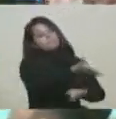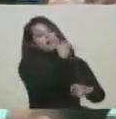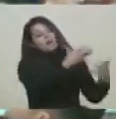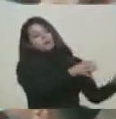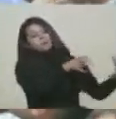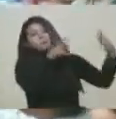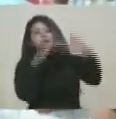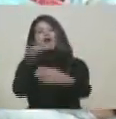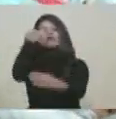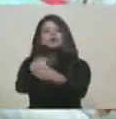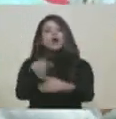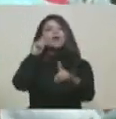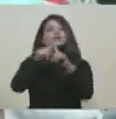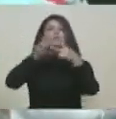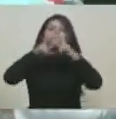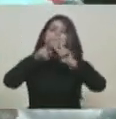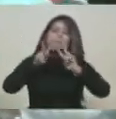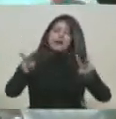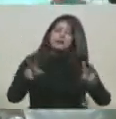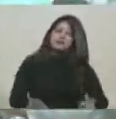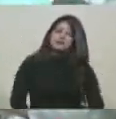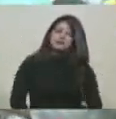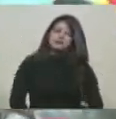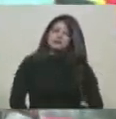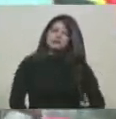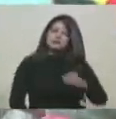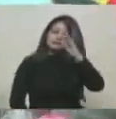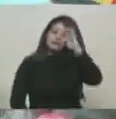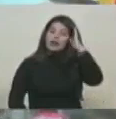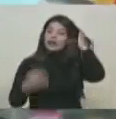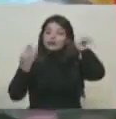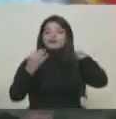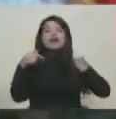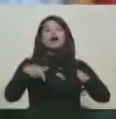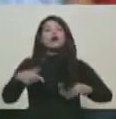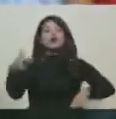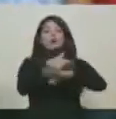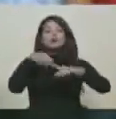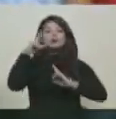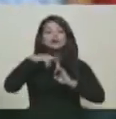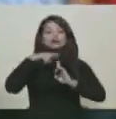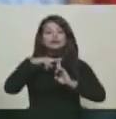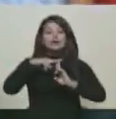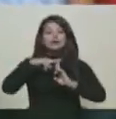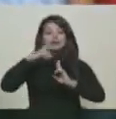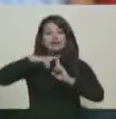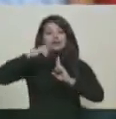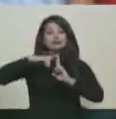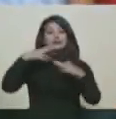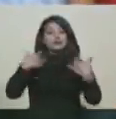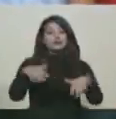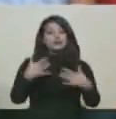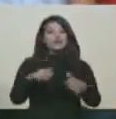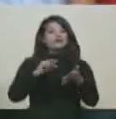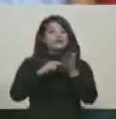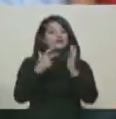paz. Y les voy a decir algo. En verdad, la gobernación del estado Táchira